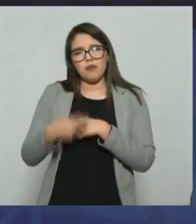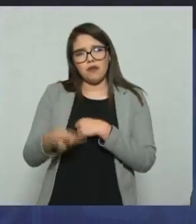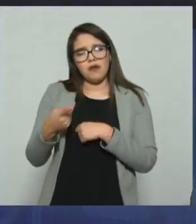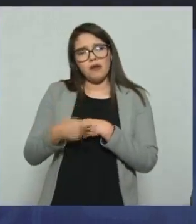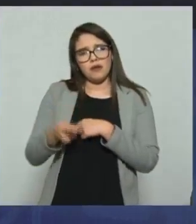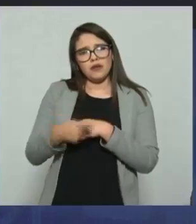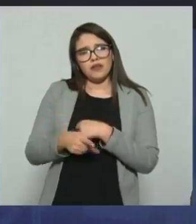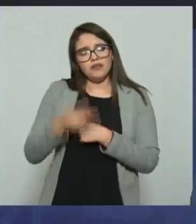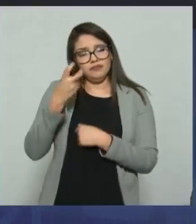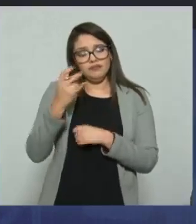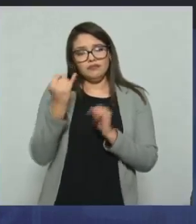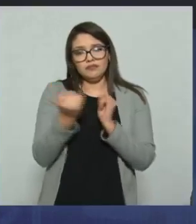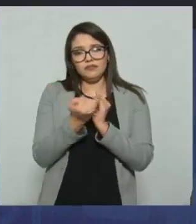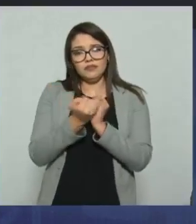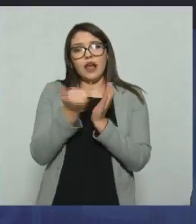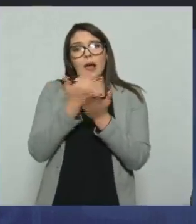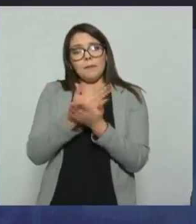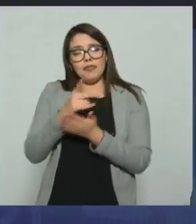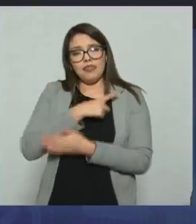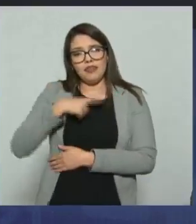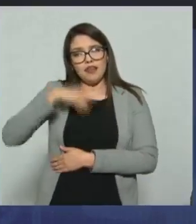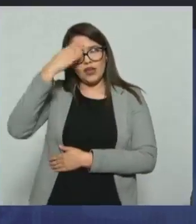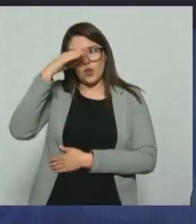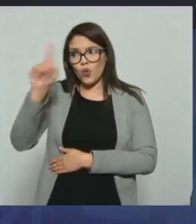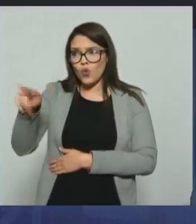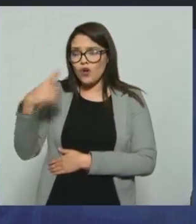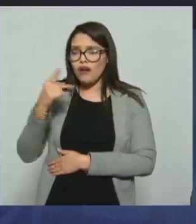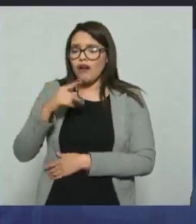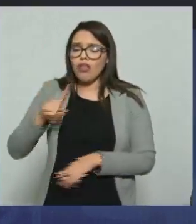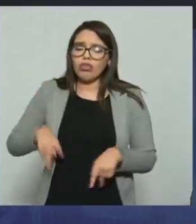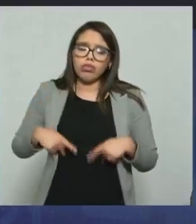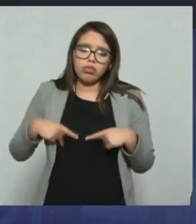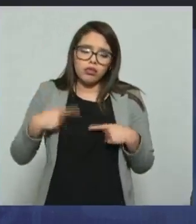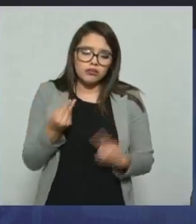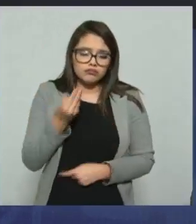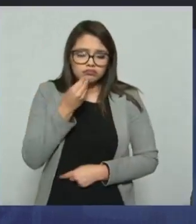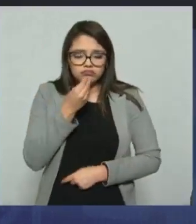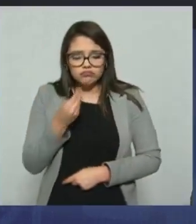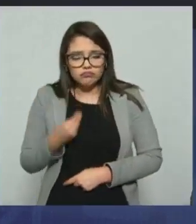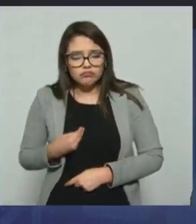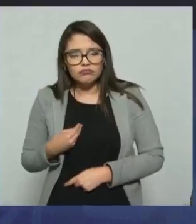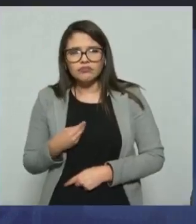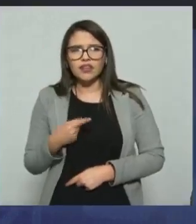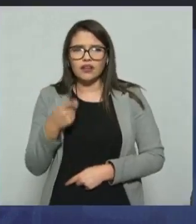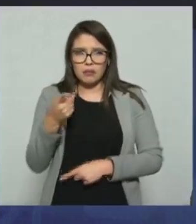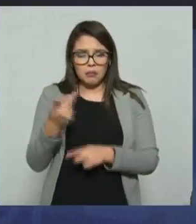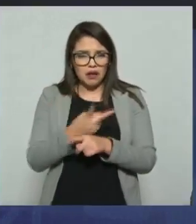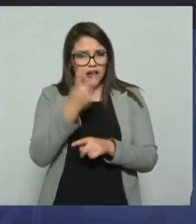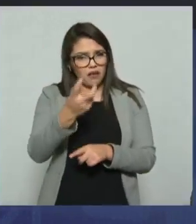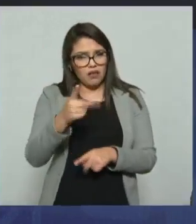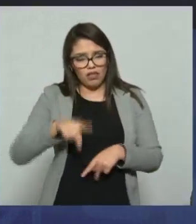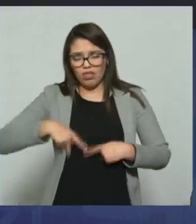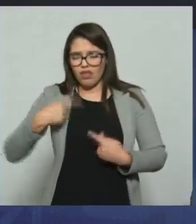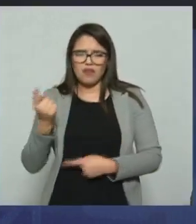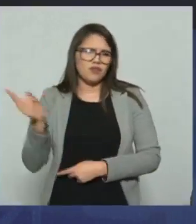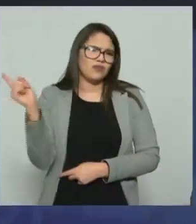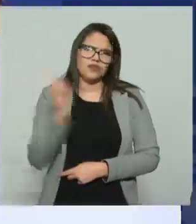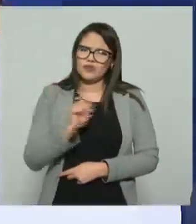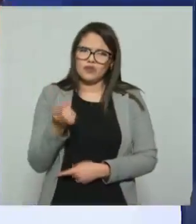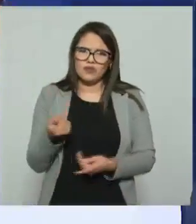riesgo de este tipo y saber que no eres débil por estar viviendo una situación, sino que al